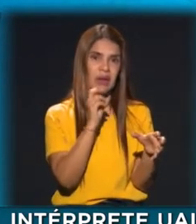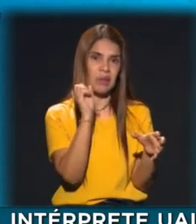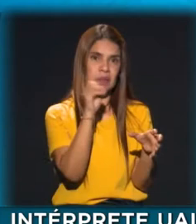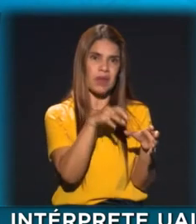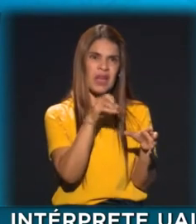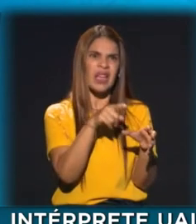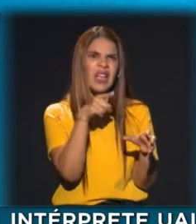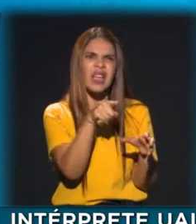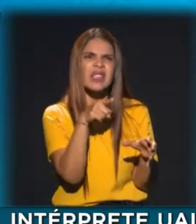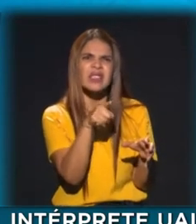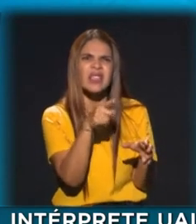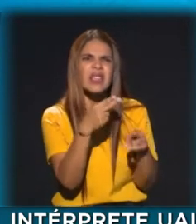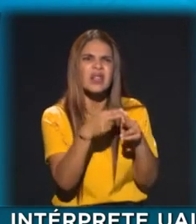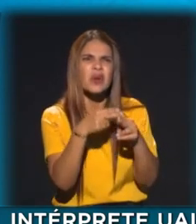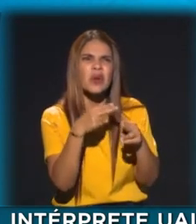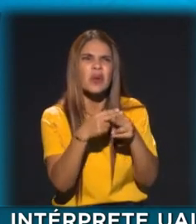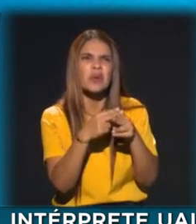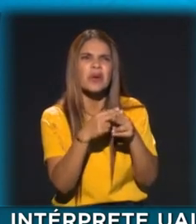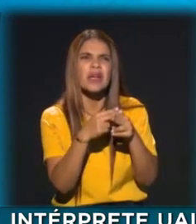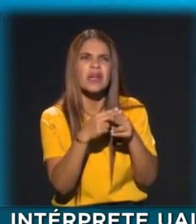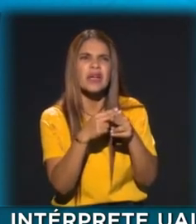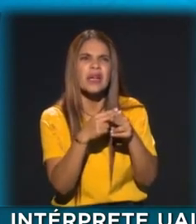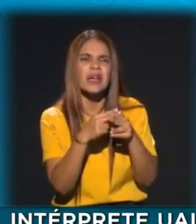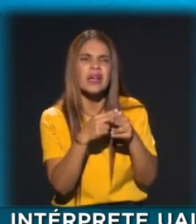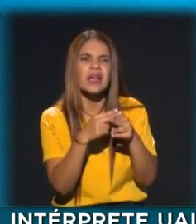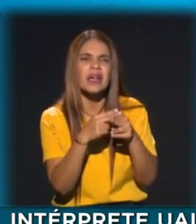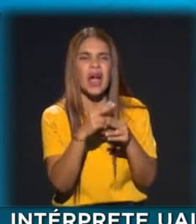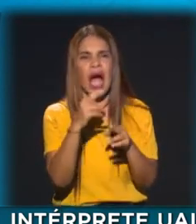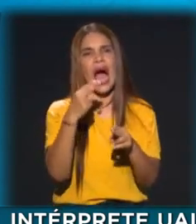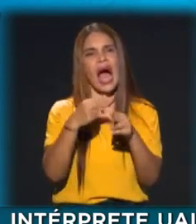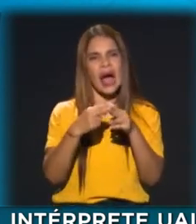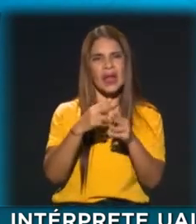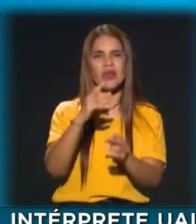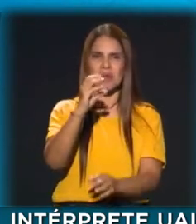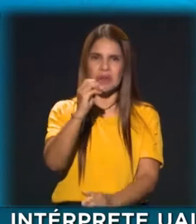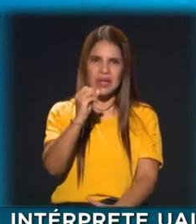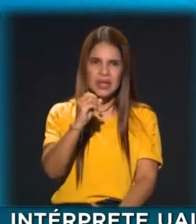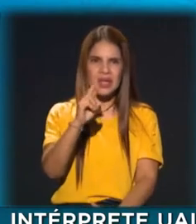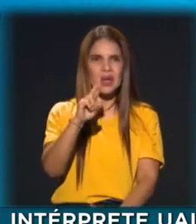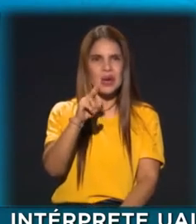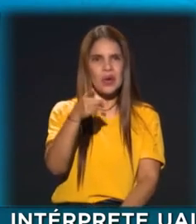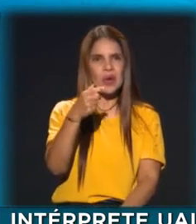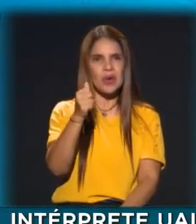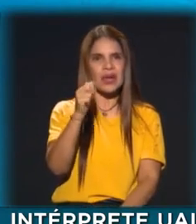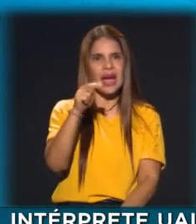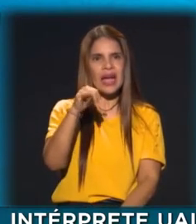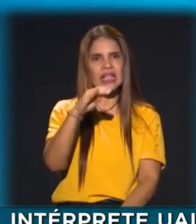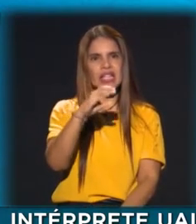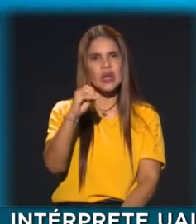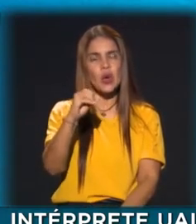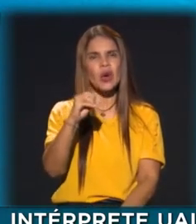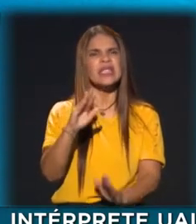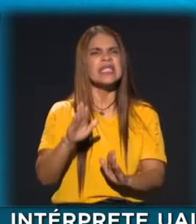¿Ese es cuál? ¿El material qué? El material que le... Orgánico. Orgánico. Y ese sirve para